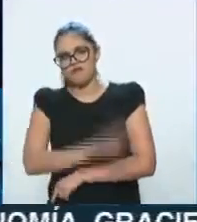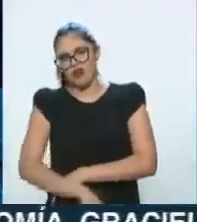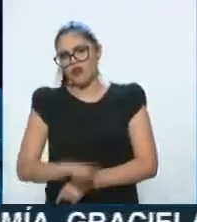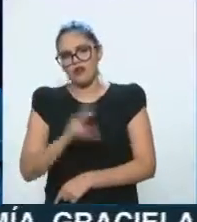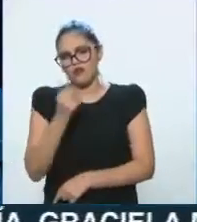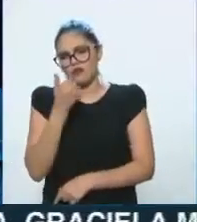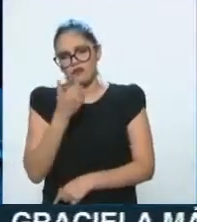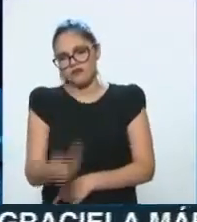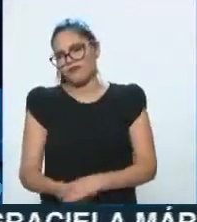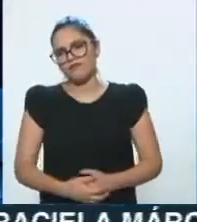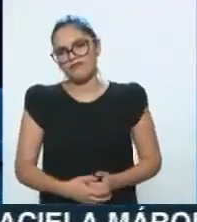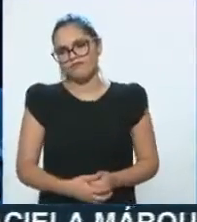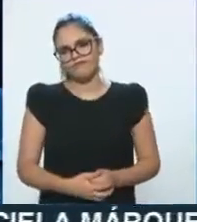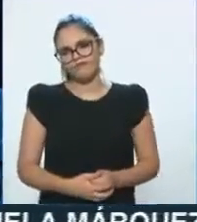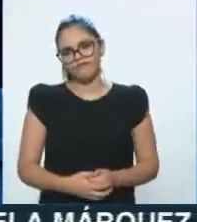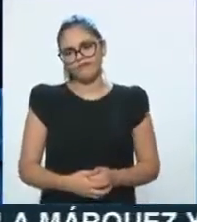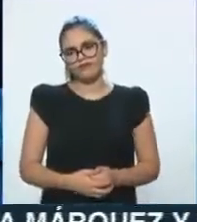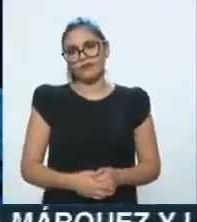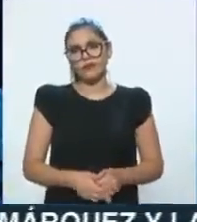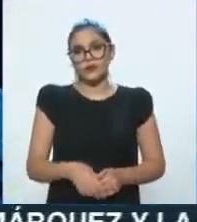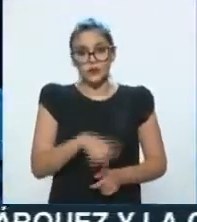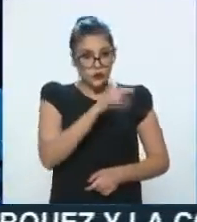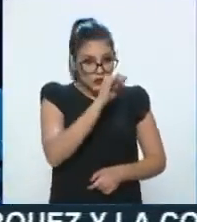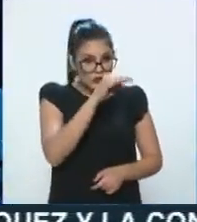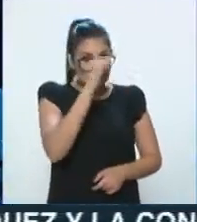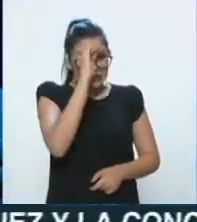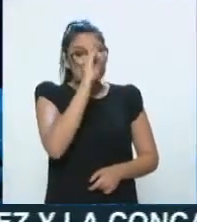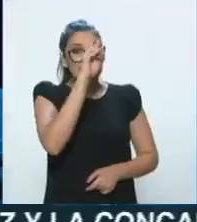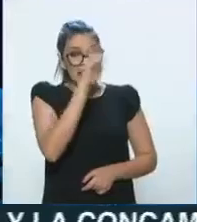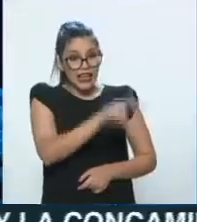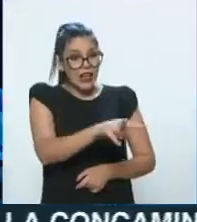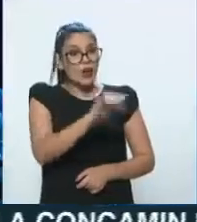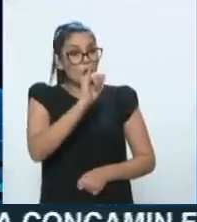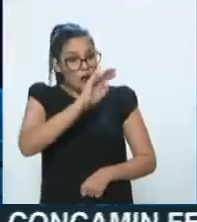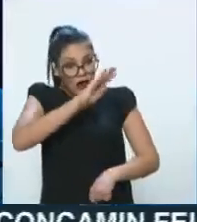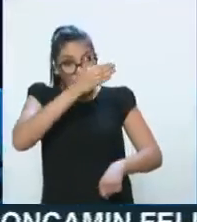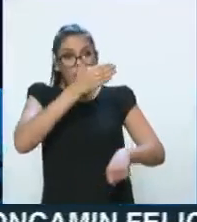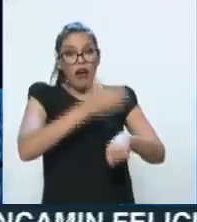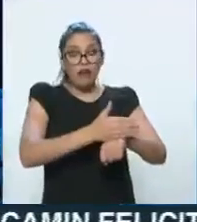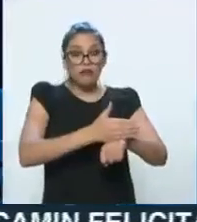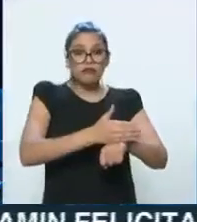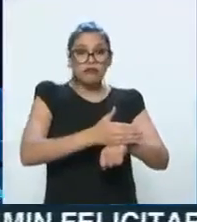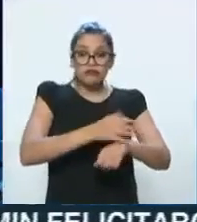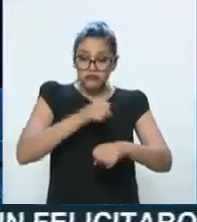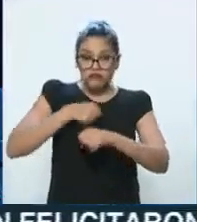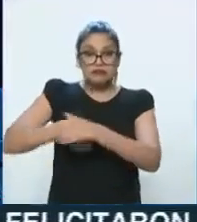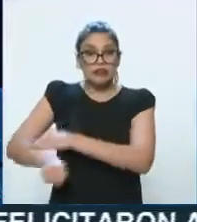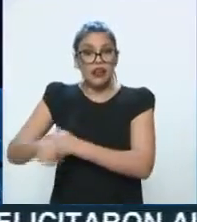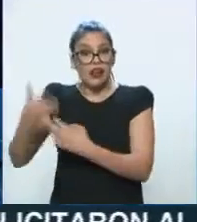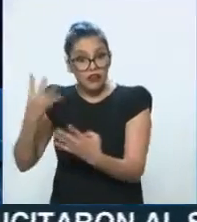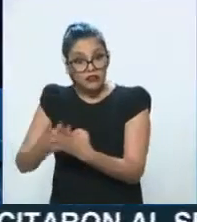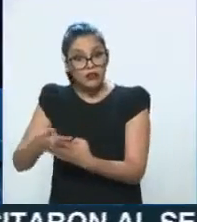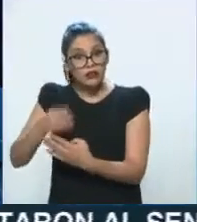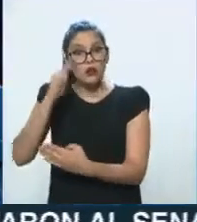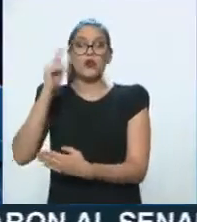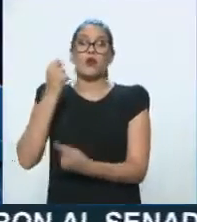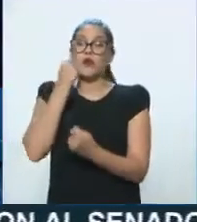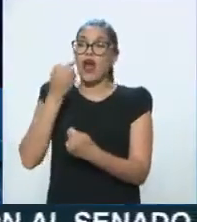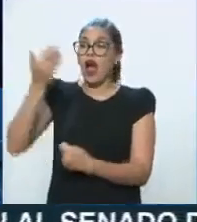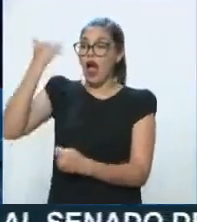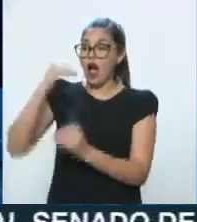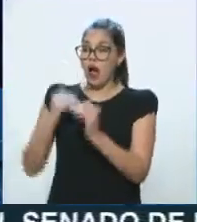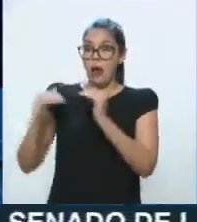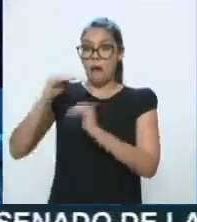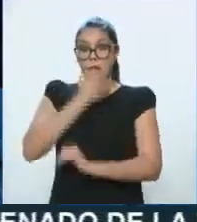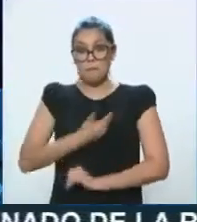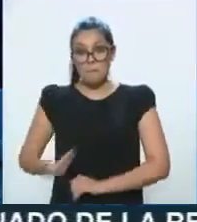fabricio y en verdad crees que pagarán estos responsables sin importar la jerarquía que tuvieron el personaje de que se trate